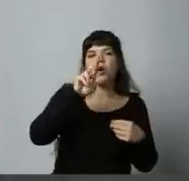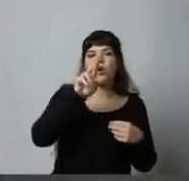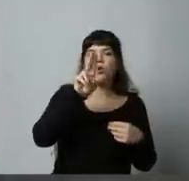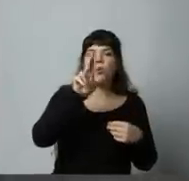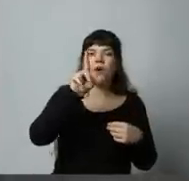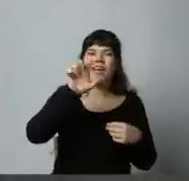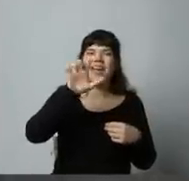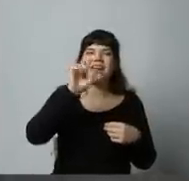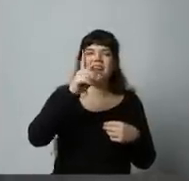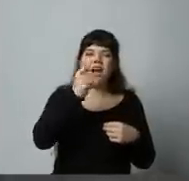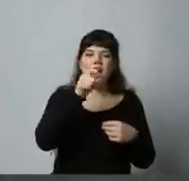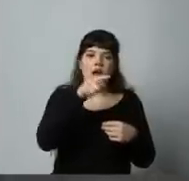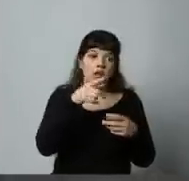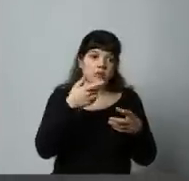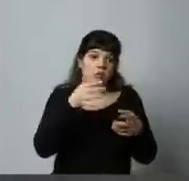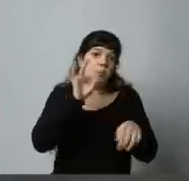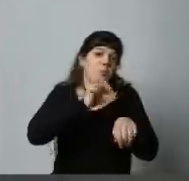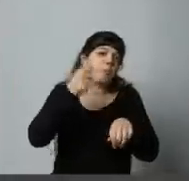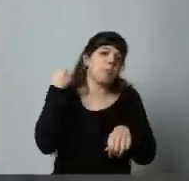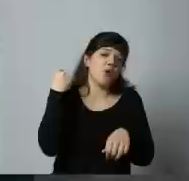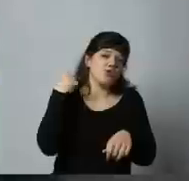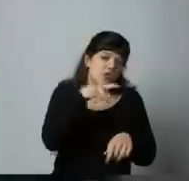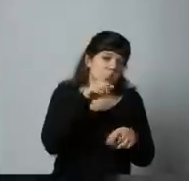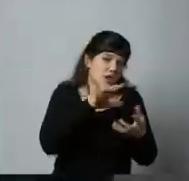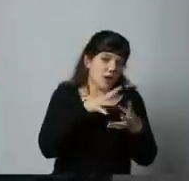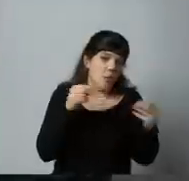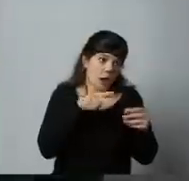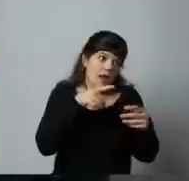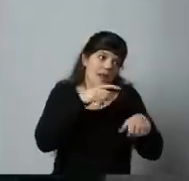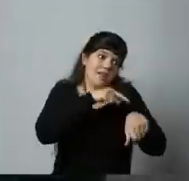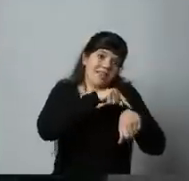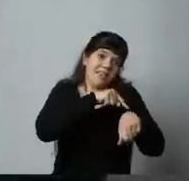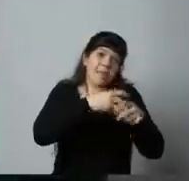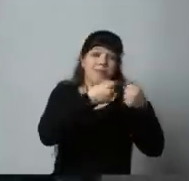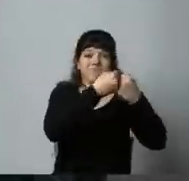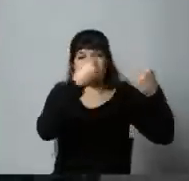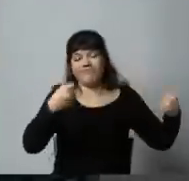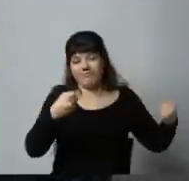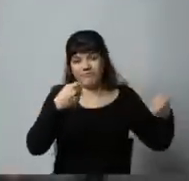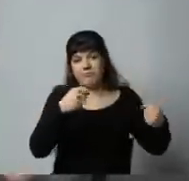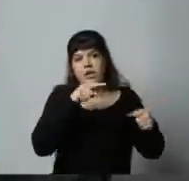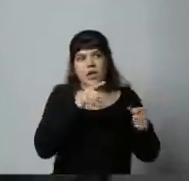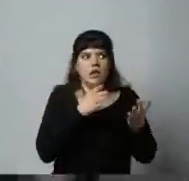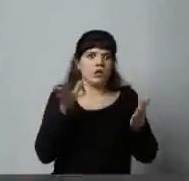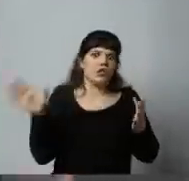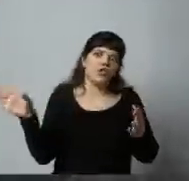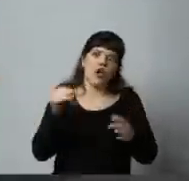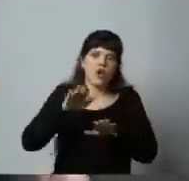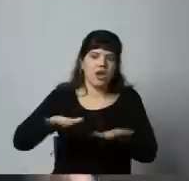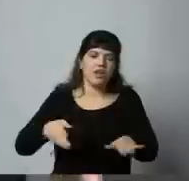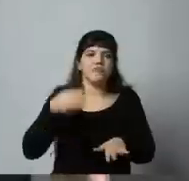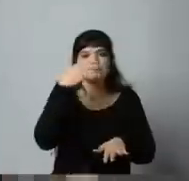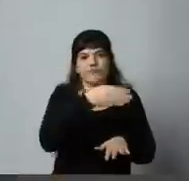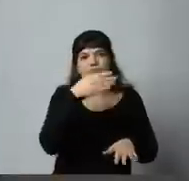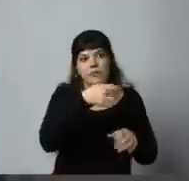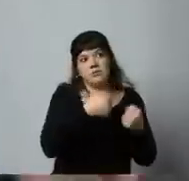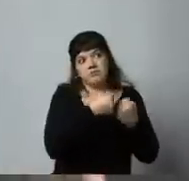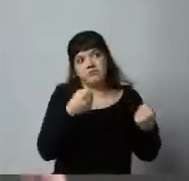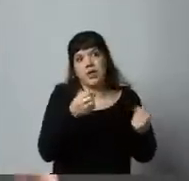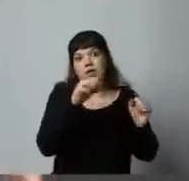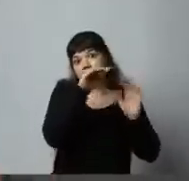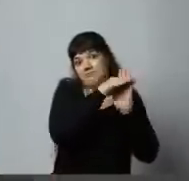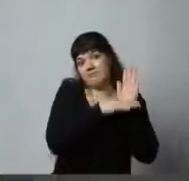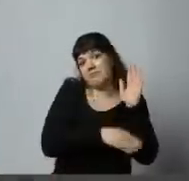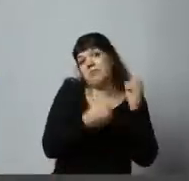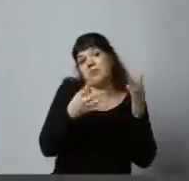positos no es una escuela de tiempo extendido Obviamente todos los que están en la escuela que asisten a la escuela están en el padrón Porque todos